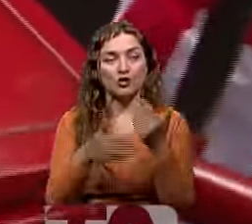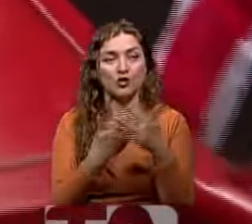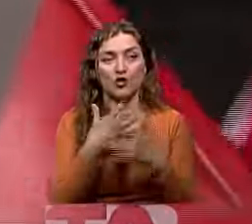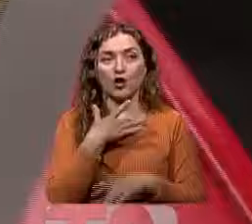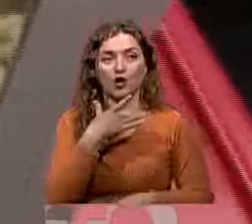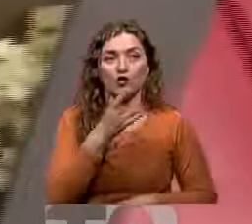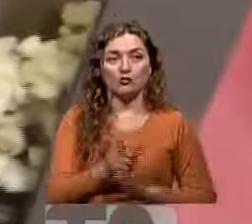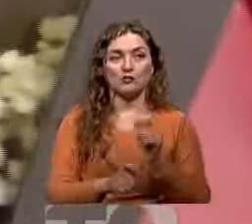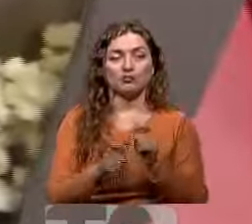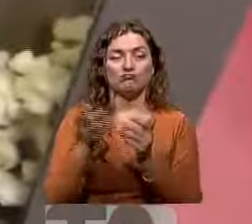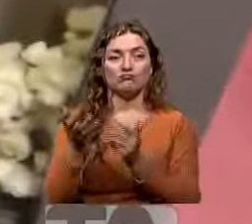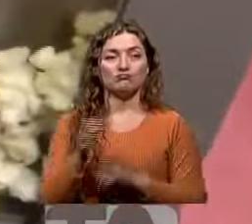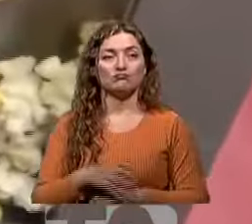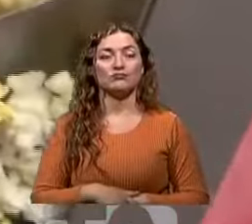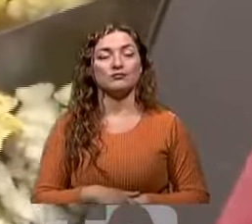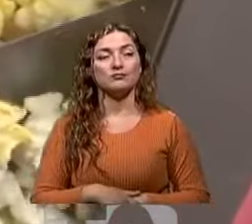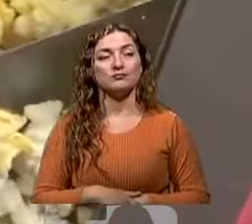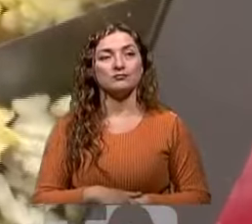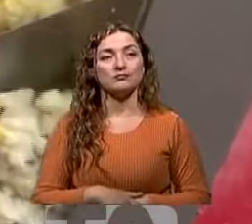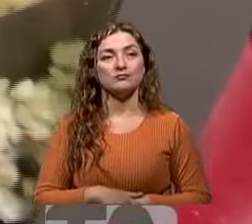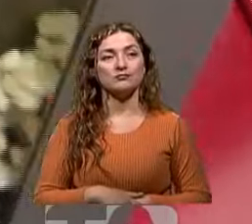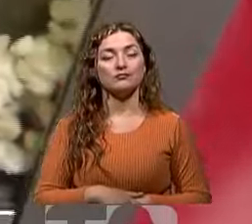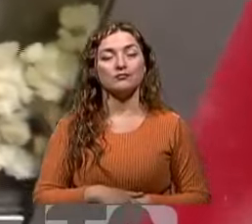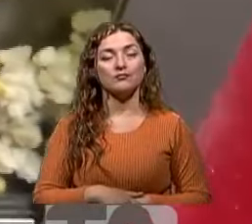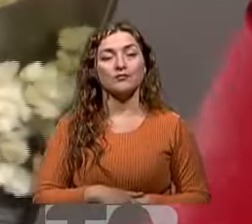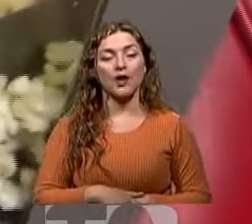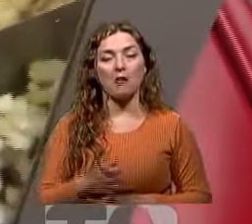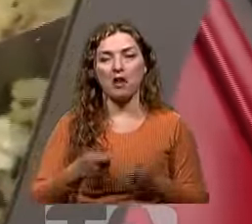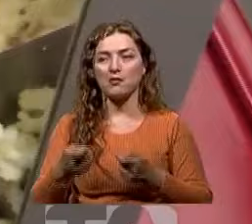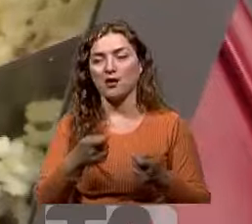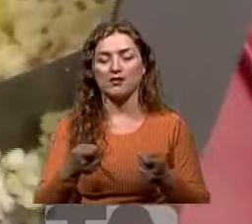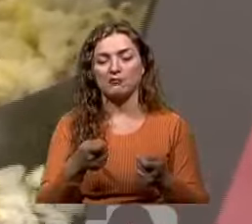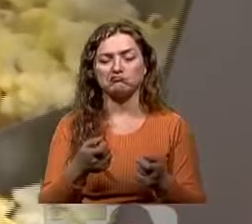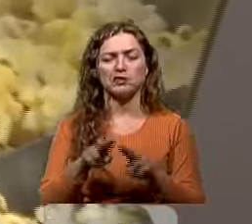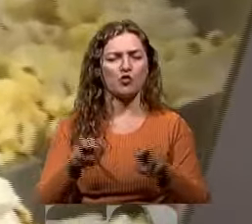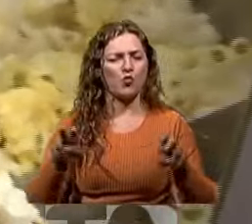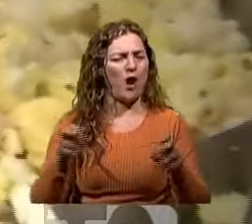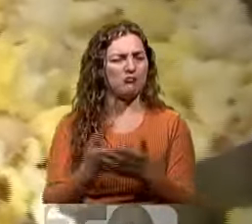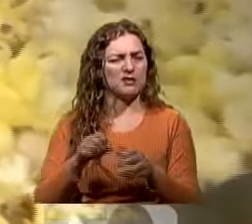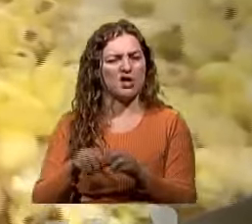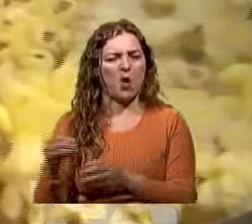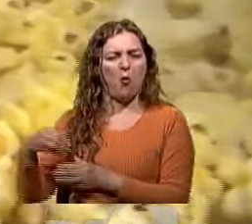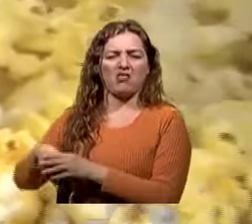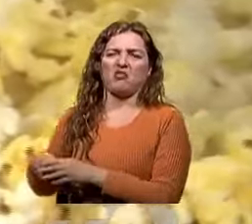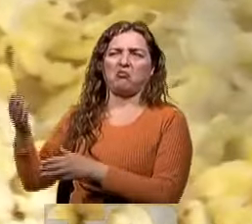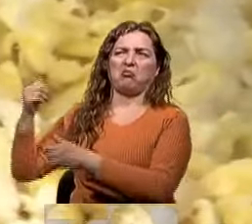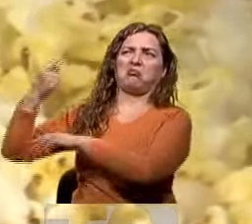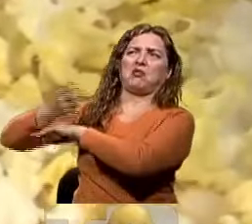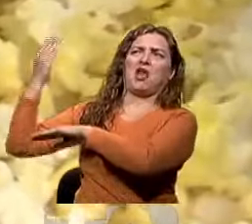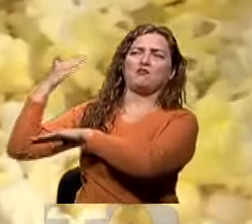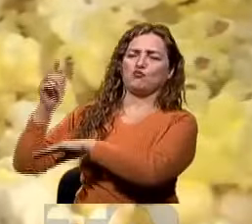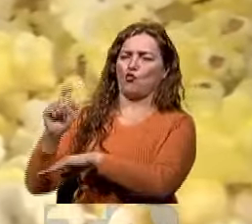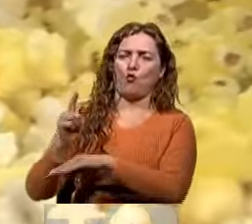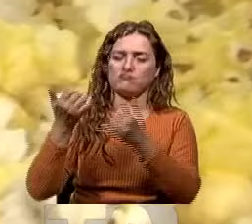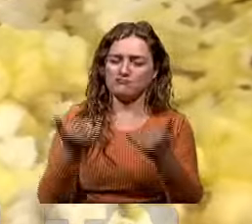mundo. Entonces, dije, no, hay que vender el canguil fresco. Y claro, uno de los problemas era la conexión.